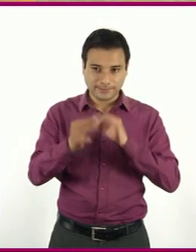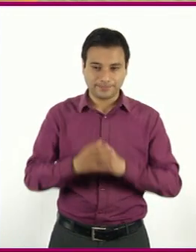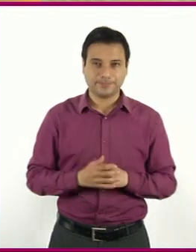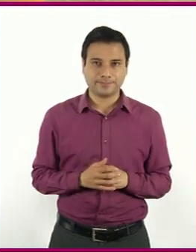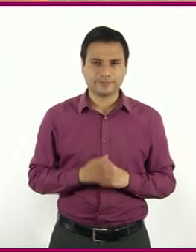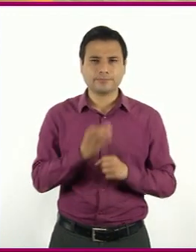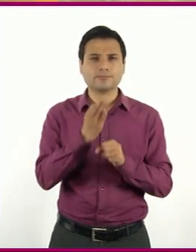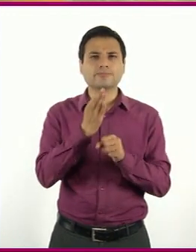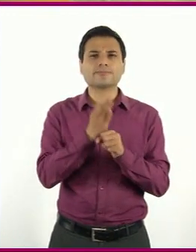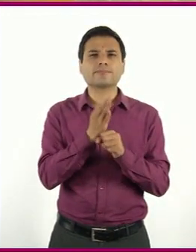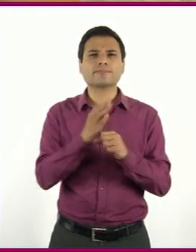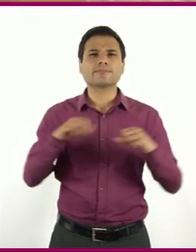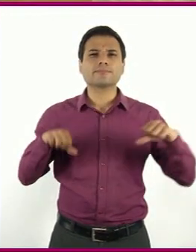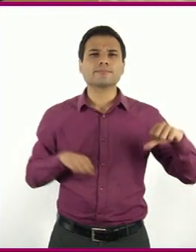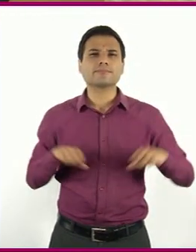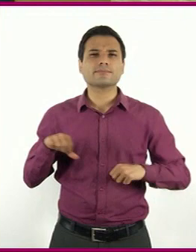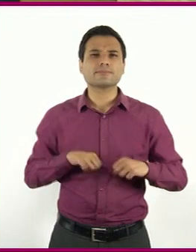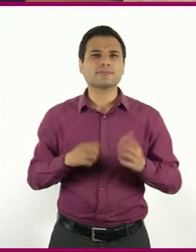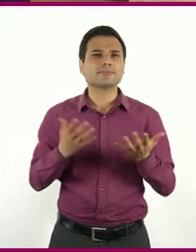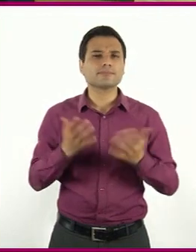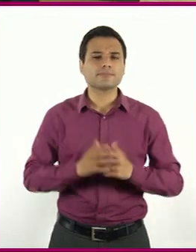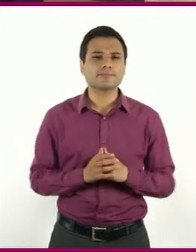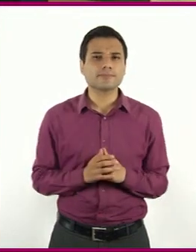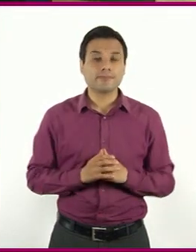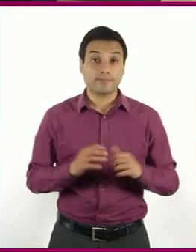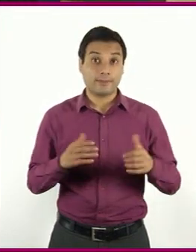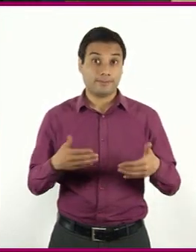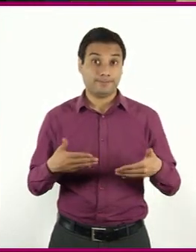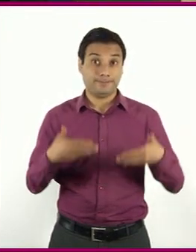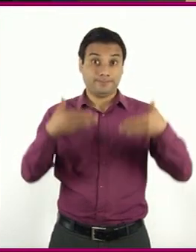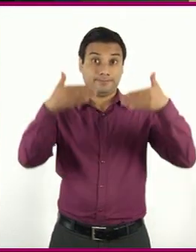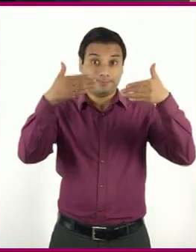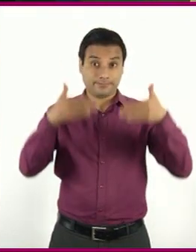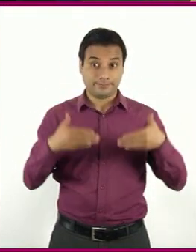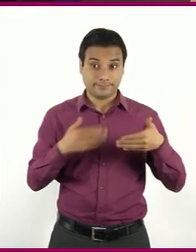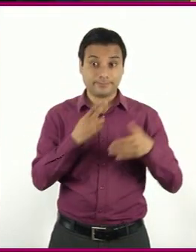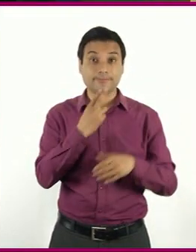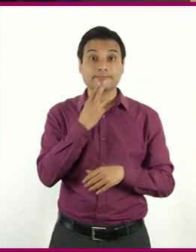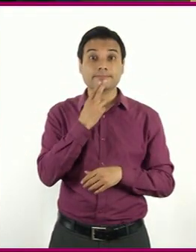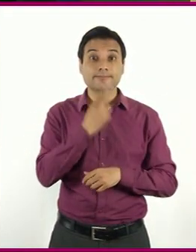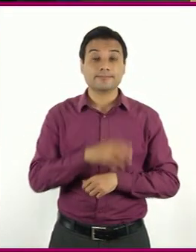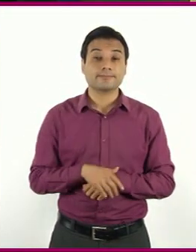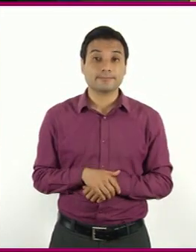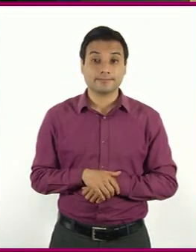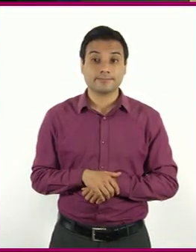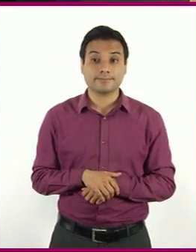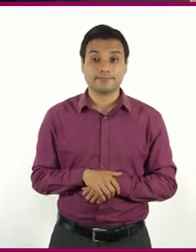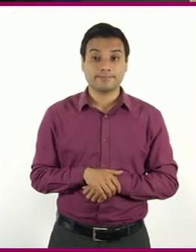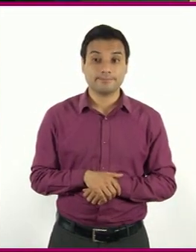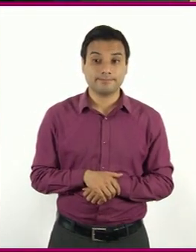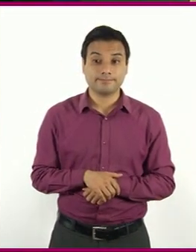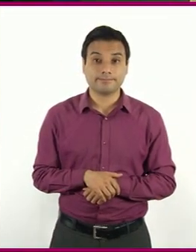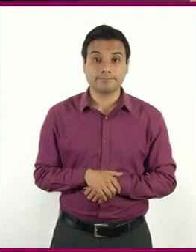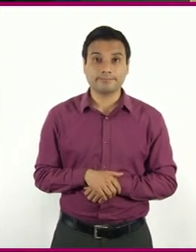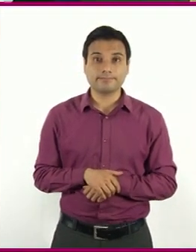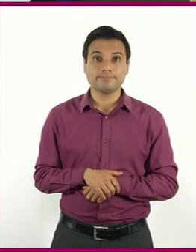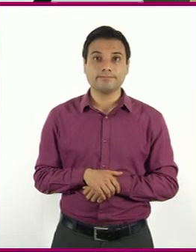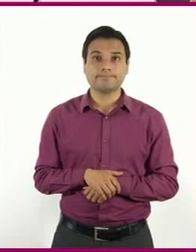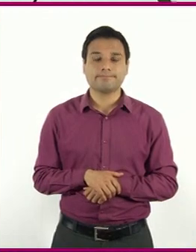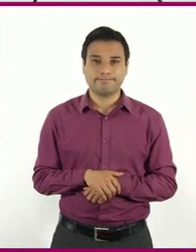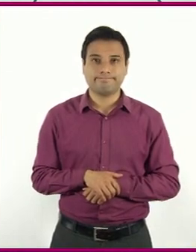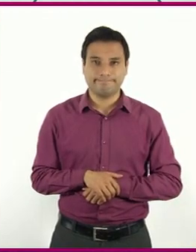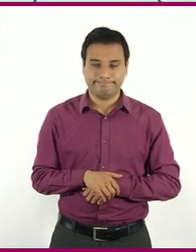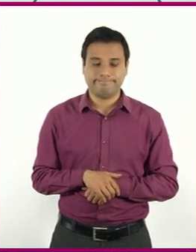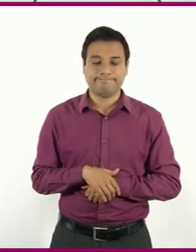esta actividad usaremos una pared, así que traten de estar prevenidos y prevenidas con una pared libre de